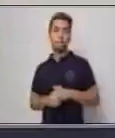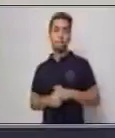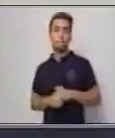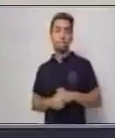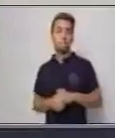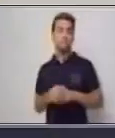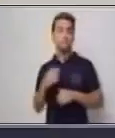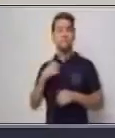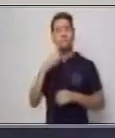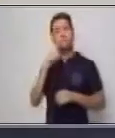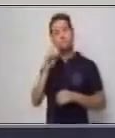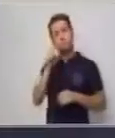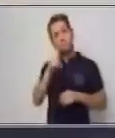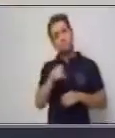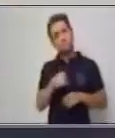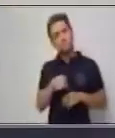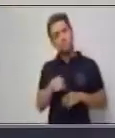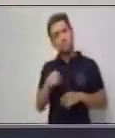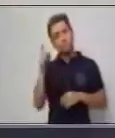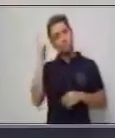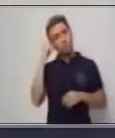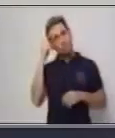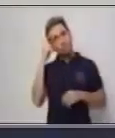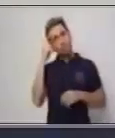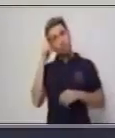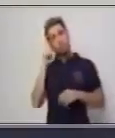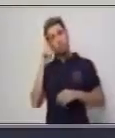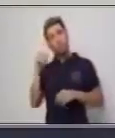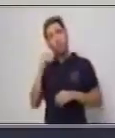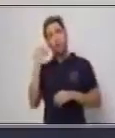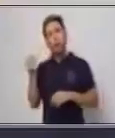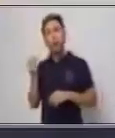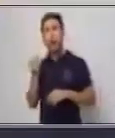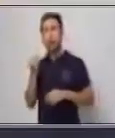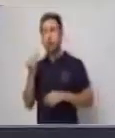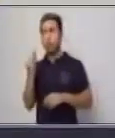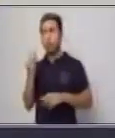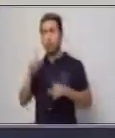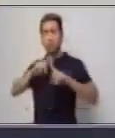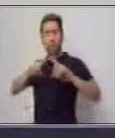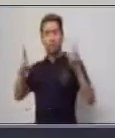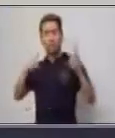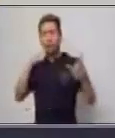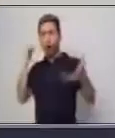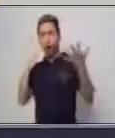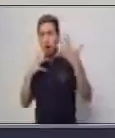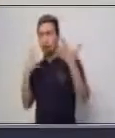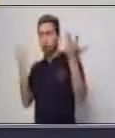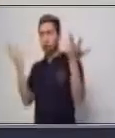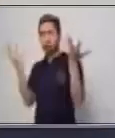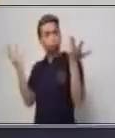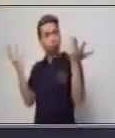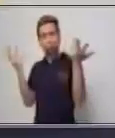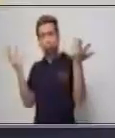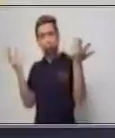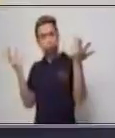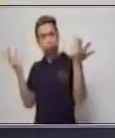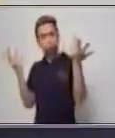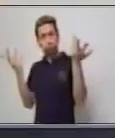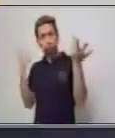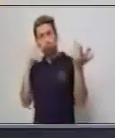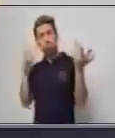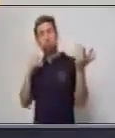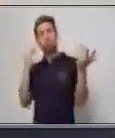yo te pregunto, ¿por qué crees que hay números de dos colores? ¿Ah? ¿Por